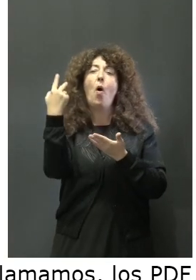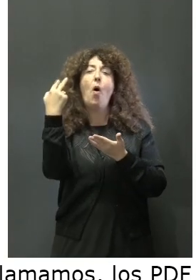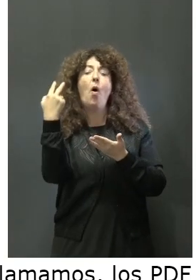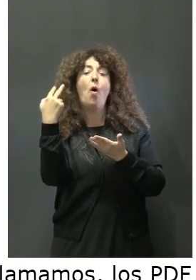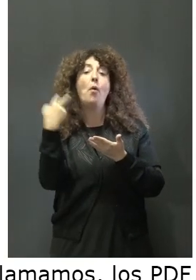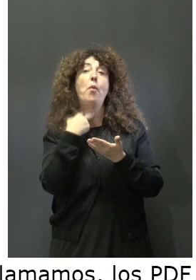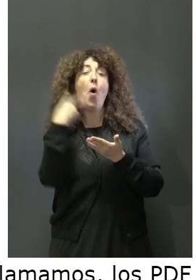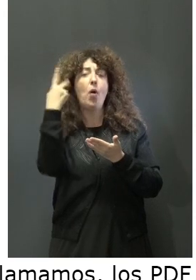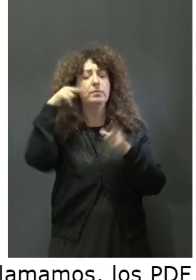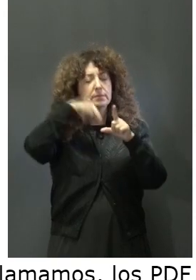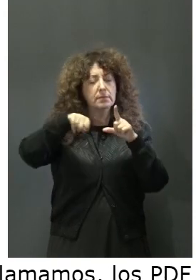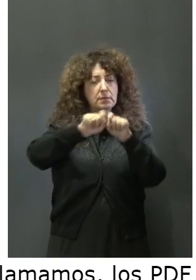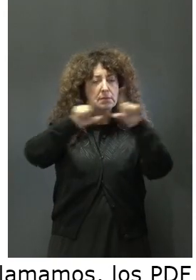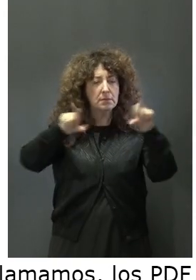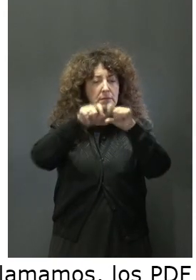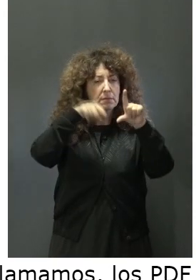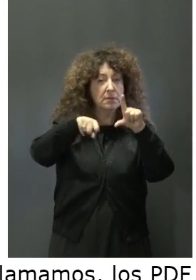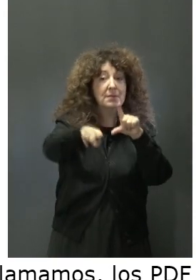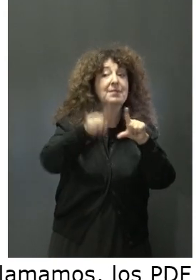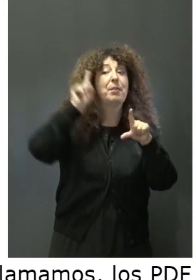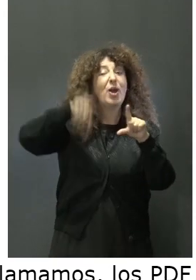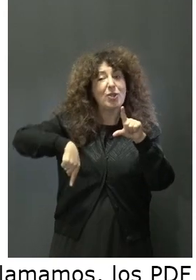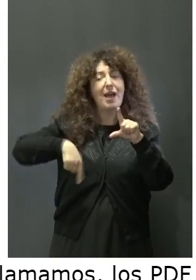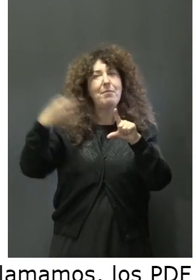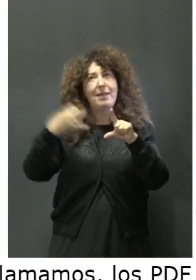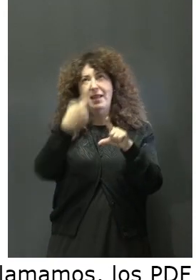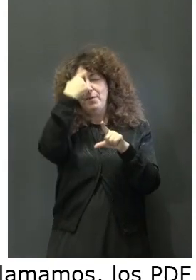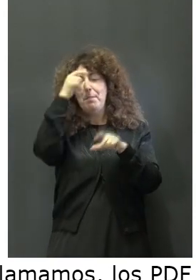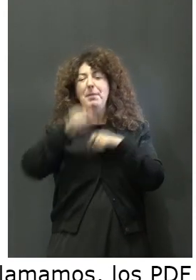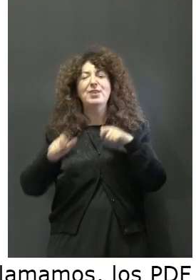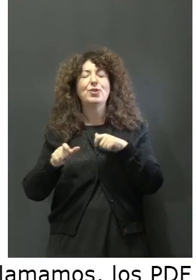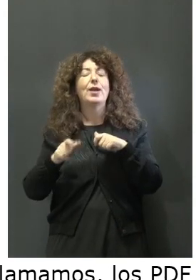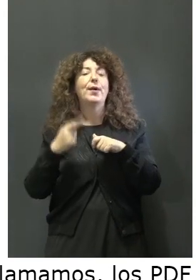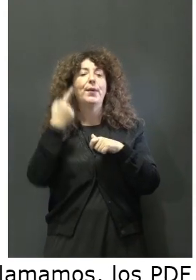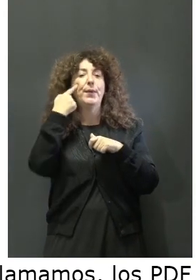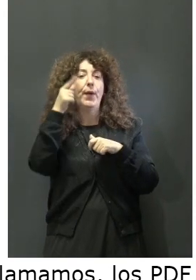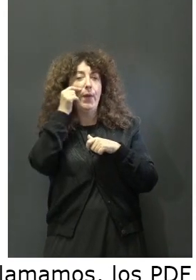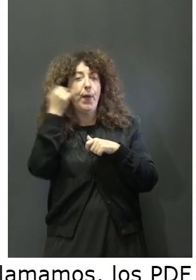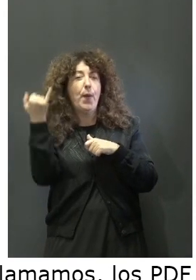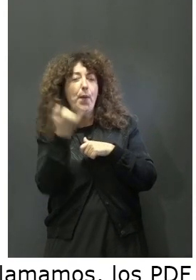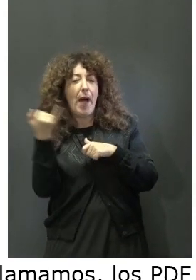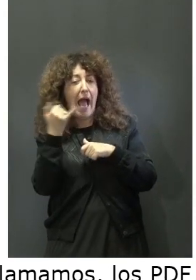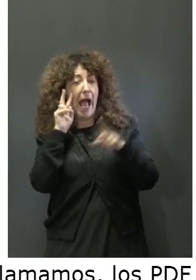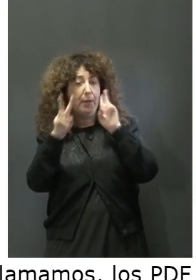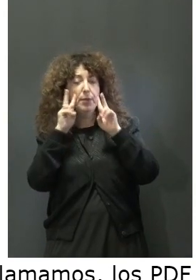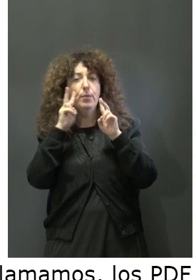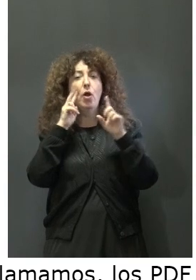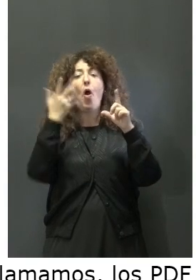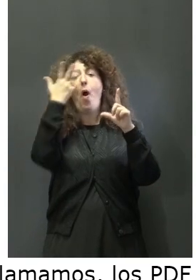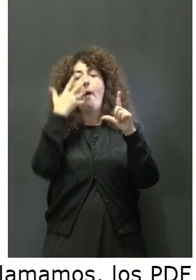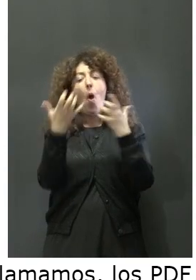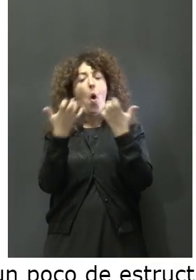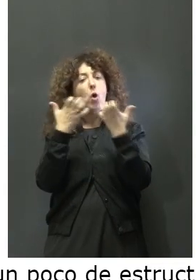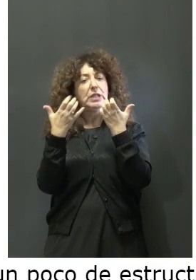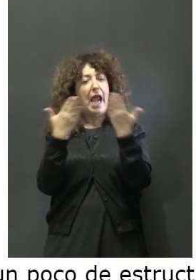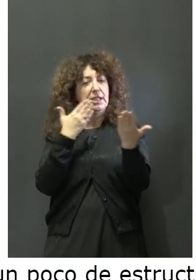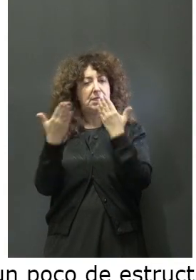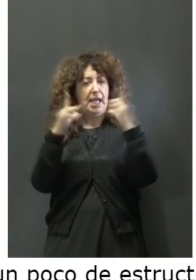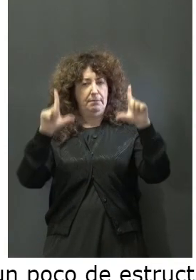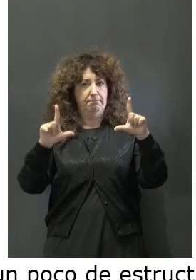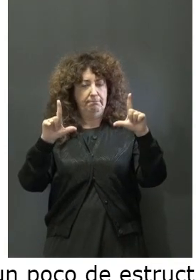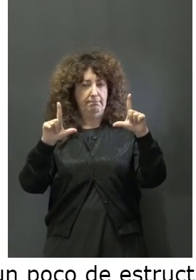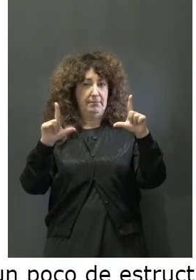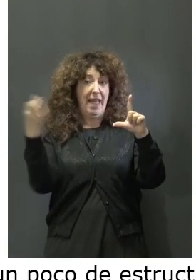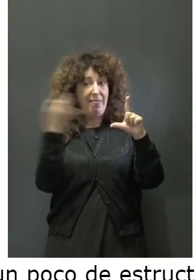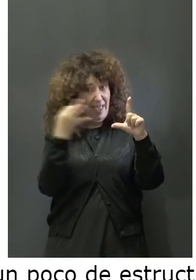pueda navegar, pero también criterios para personas de baja visión. Pues el contraste de color, algunos elementos que tienen que estar. ¿Por qué? Porque aunque